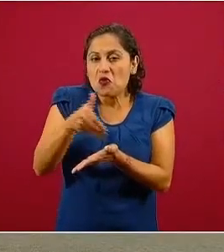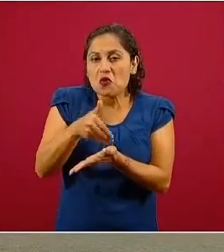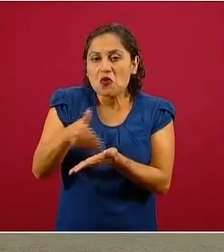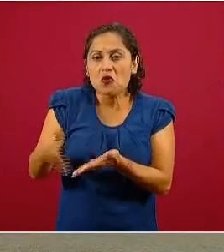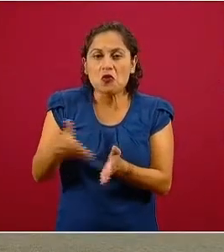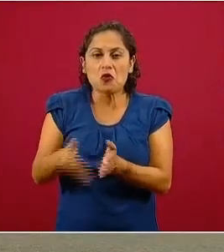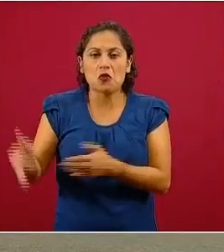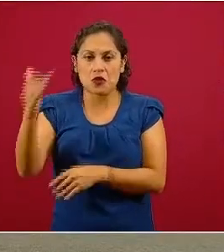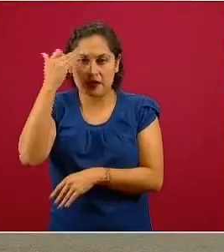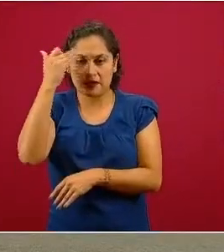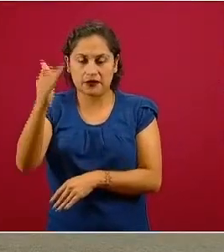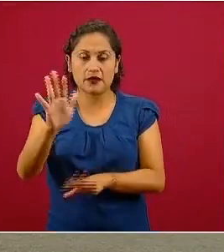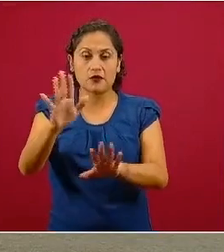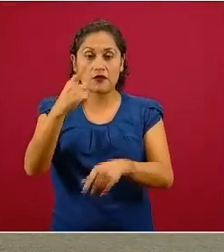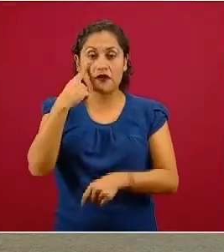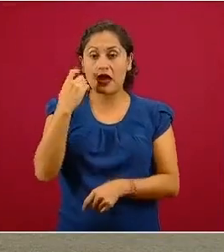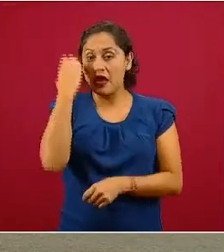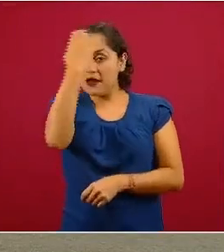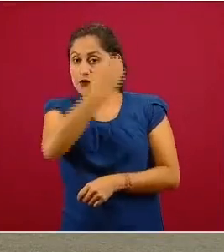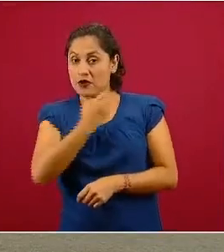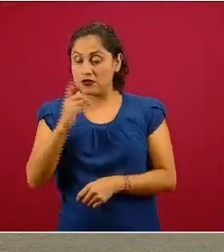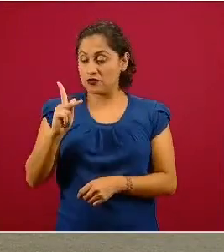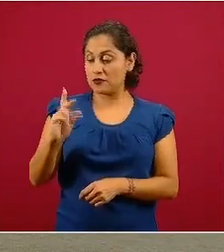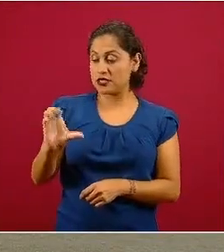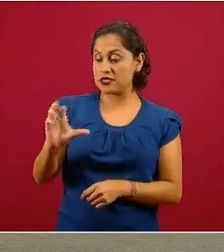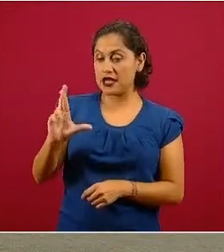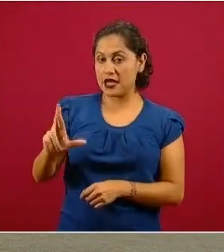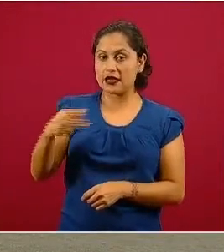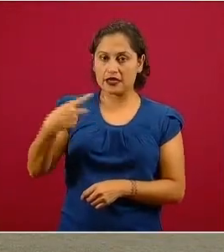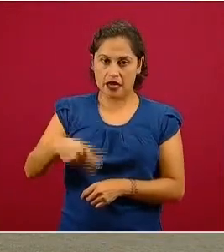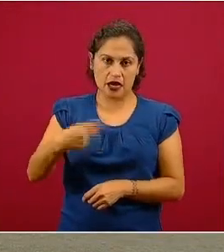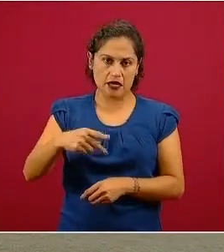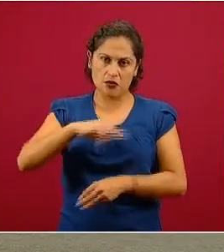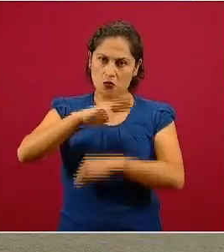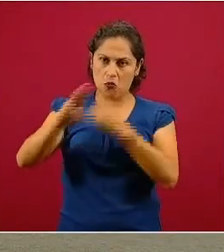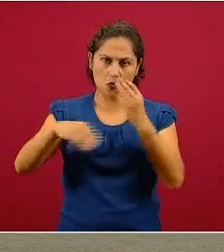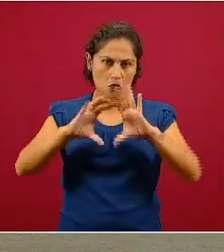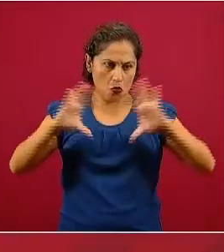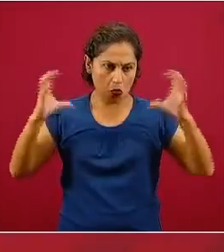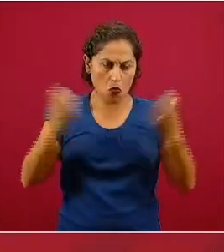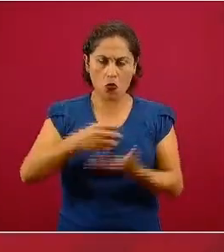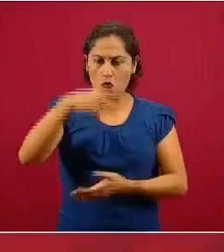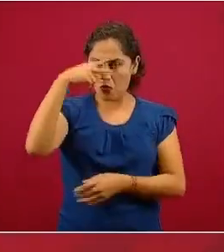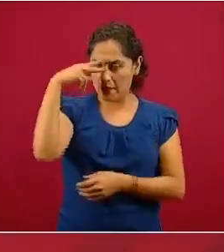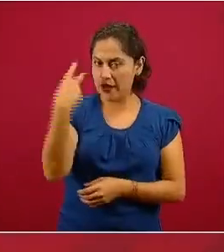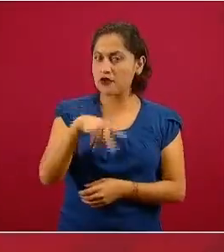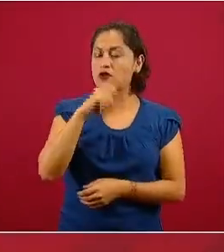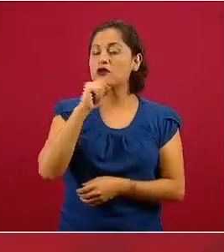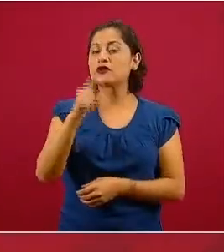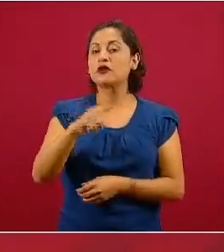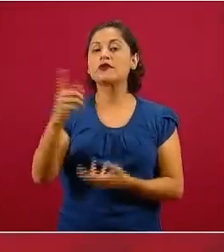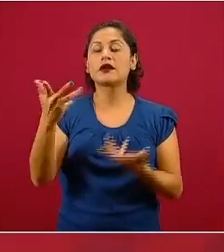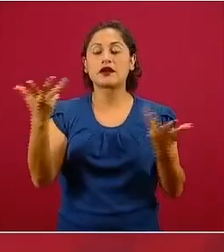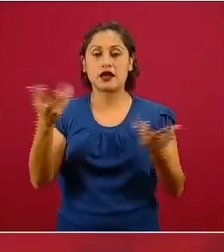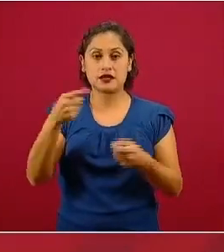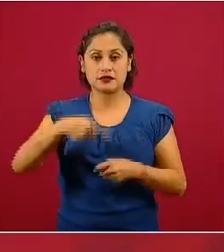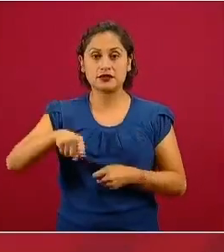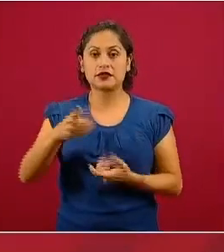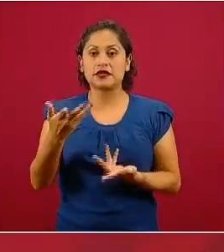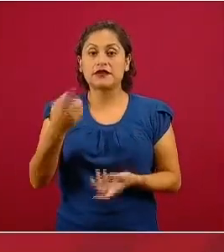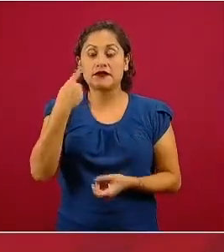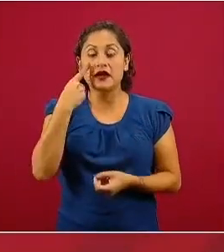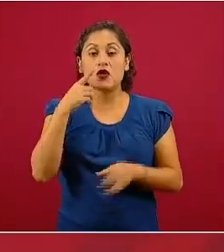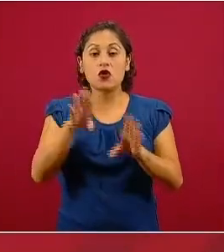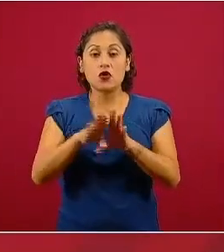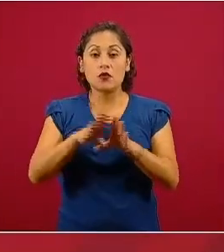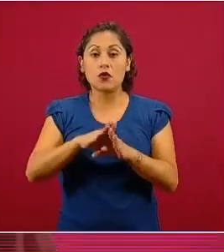que es el estándar de diagnóstico en México y en el mundo, lo que hace es detectar esas secuencias genéticas, esas hebras de